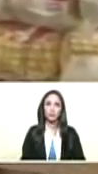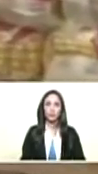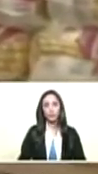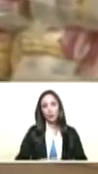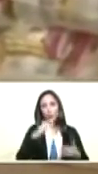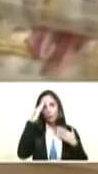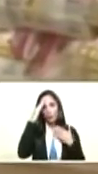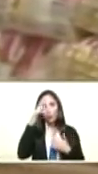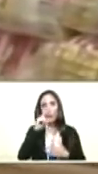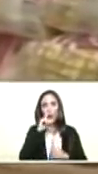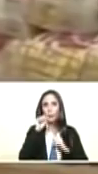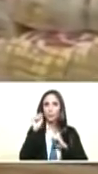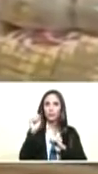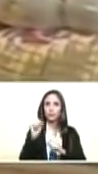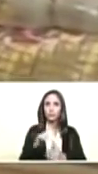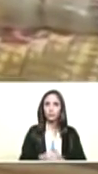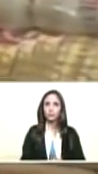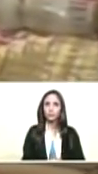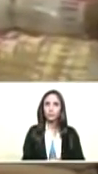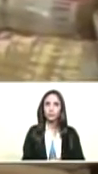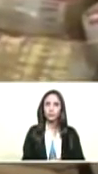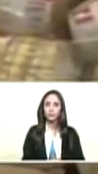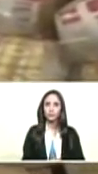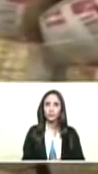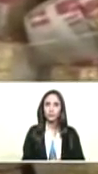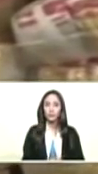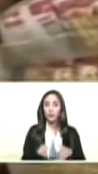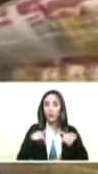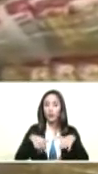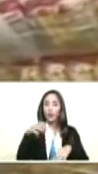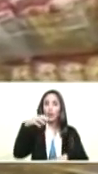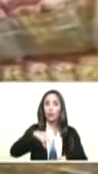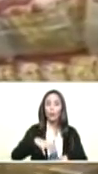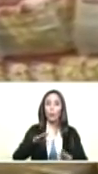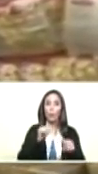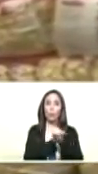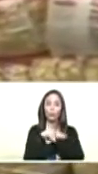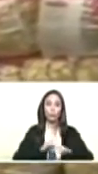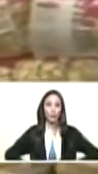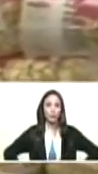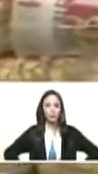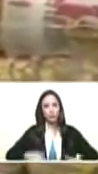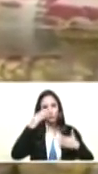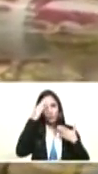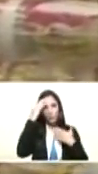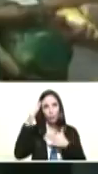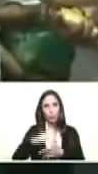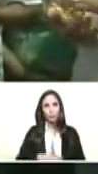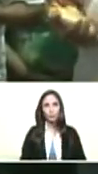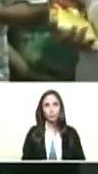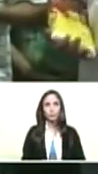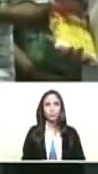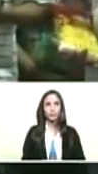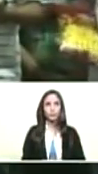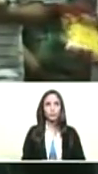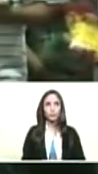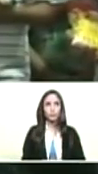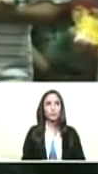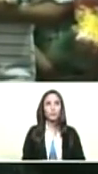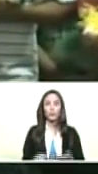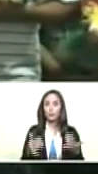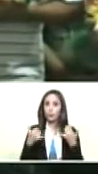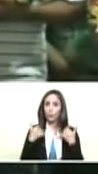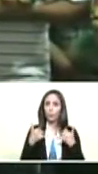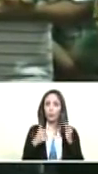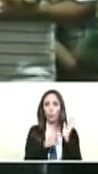Saludos, presidente. Desde acá, desde el Estado Portuguesa, el granero de Venezuela, nosotros